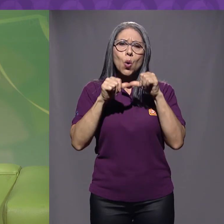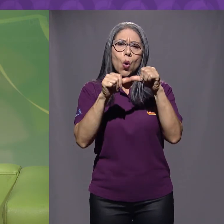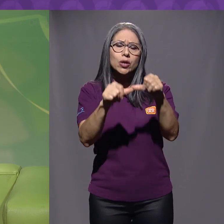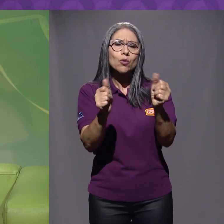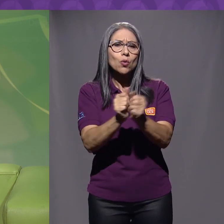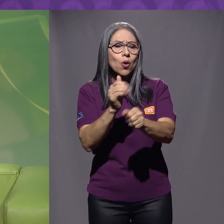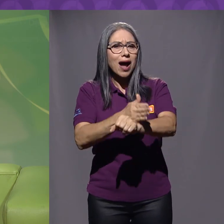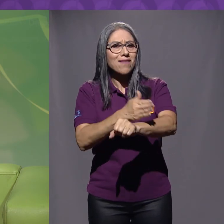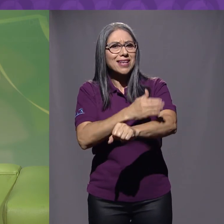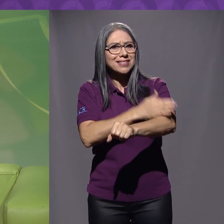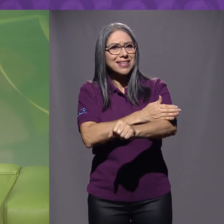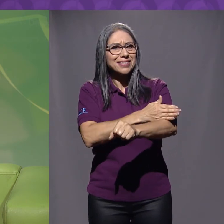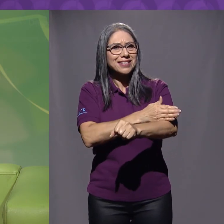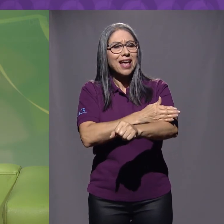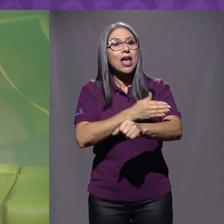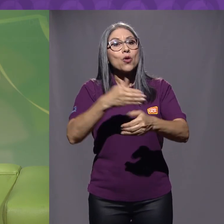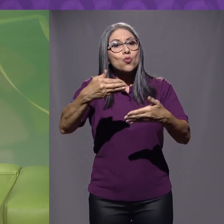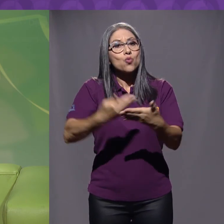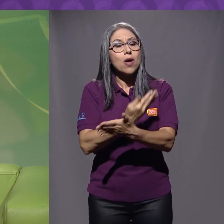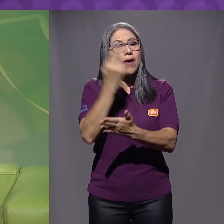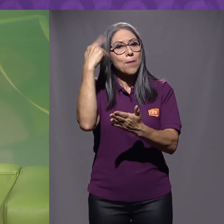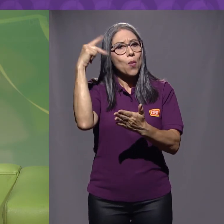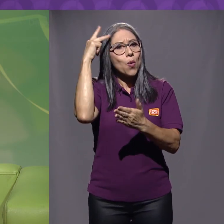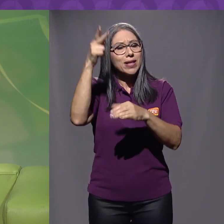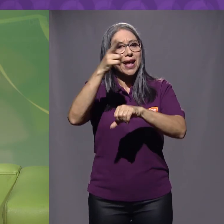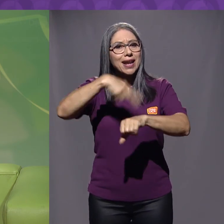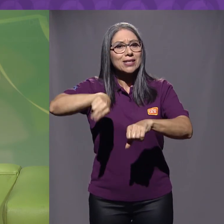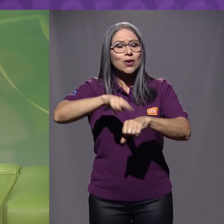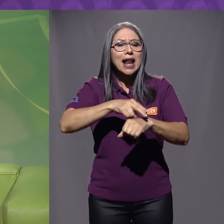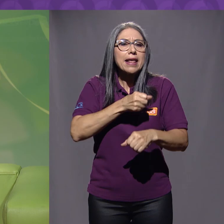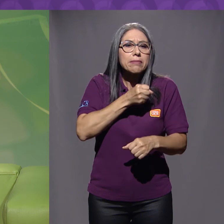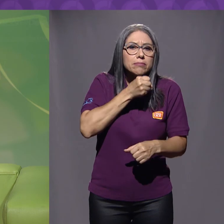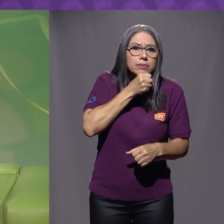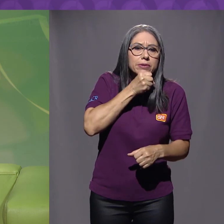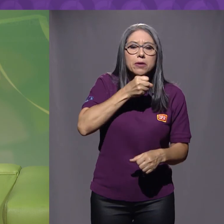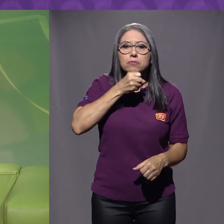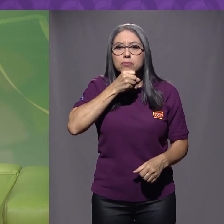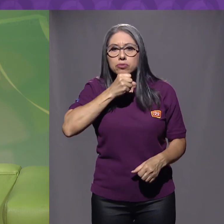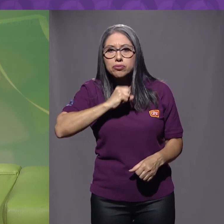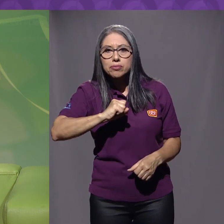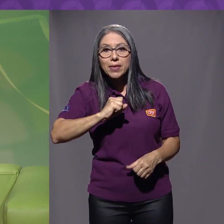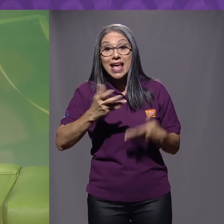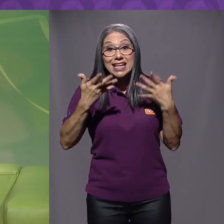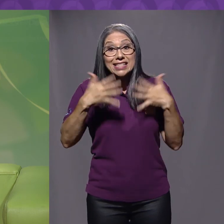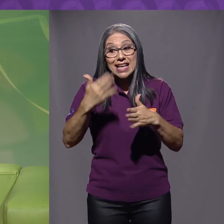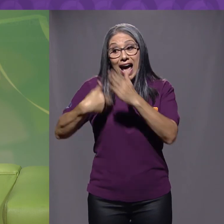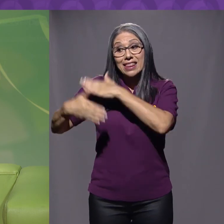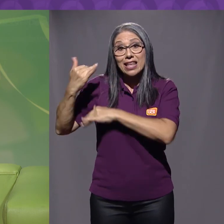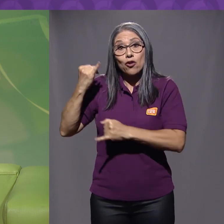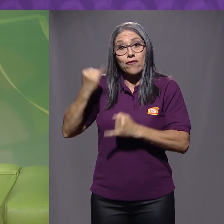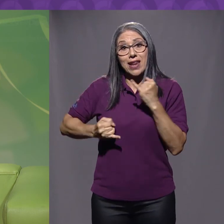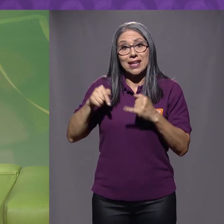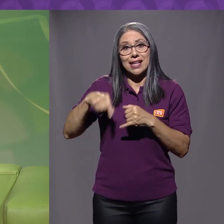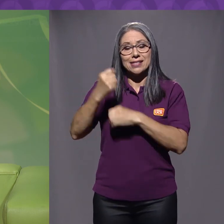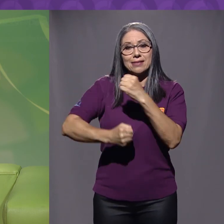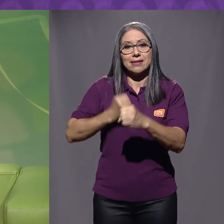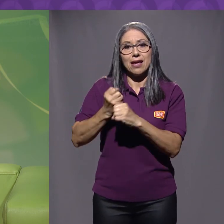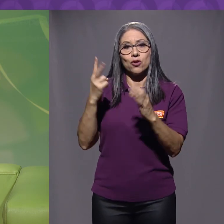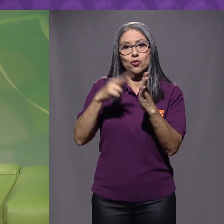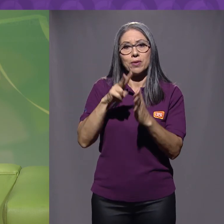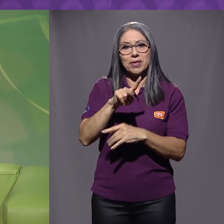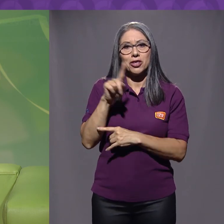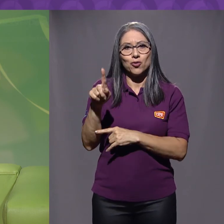avances en la construcción de esta nueva política nacional de envejecimiento y vejez, que ya la anterior finaliza